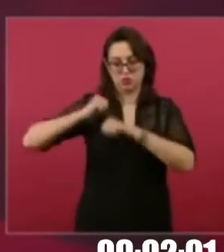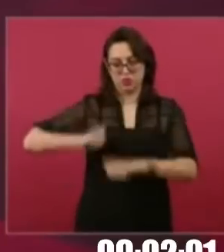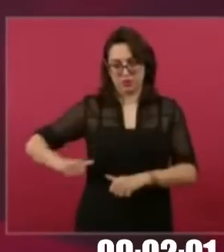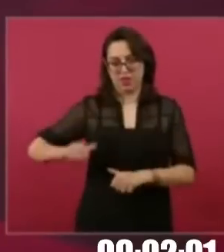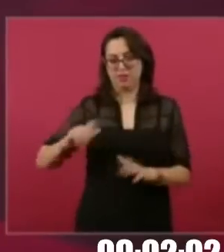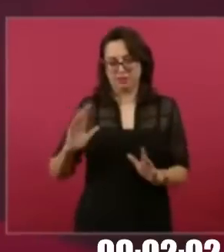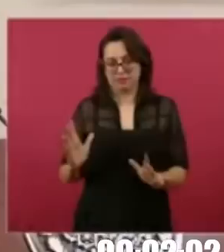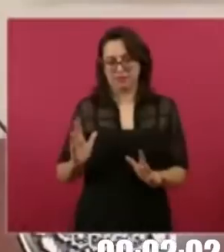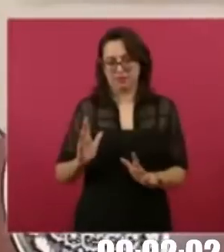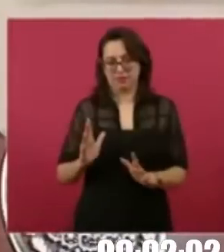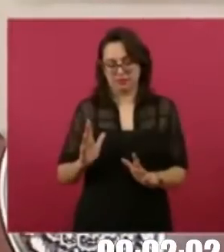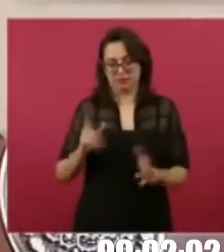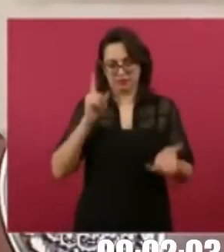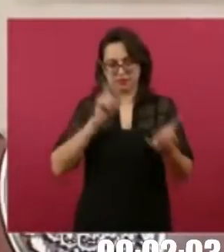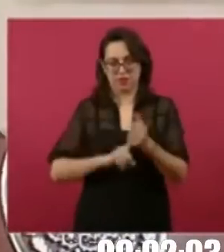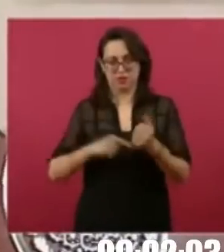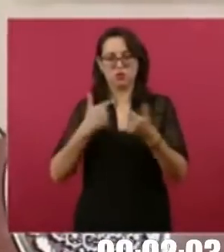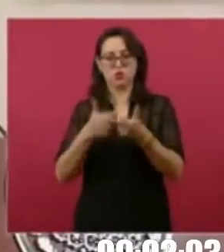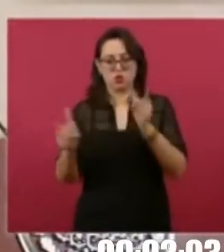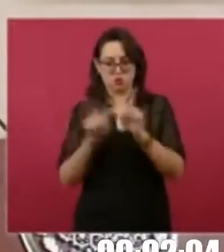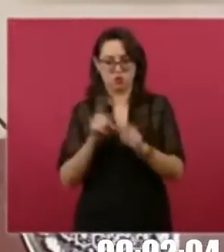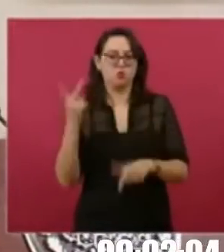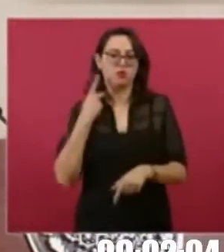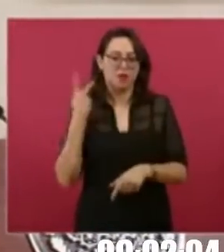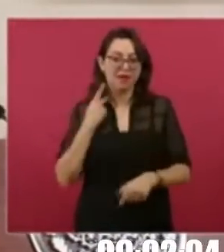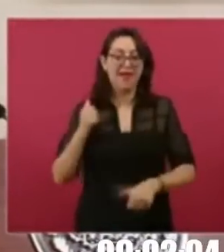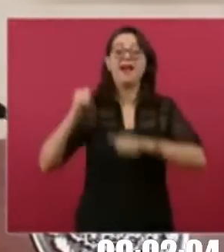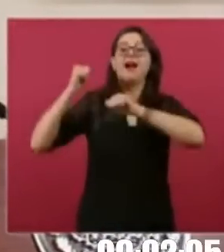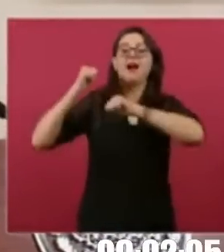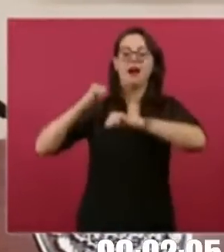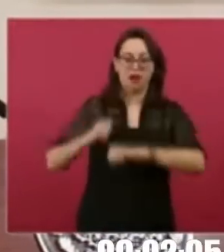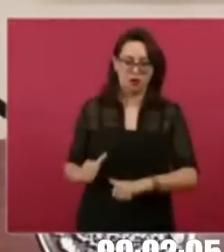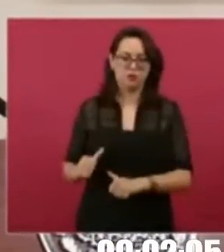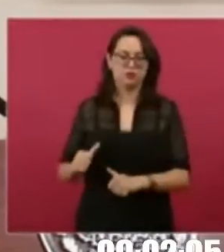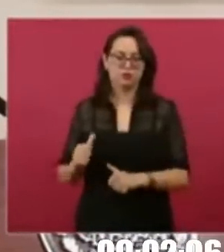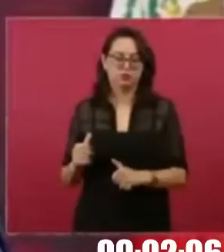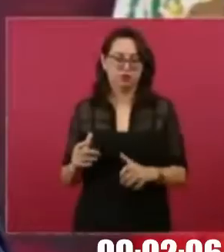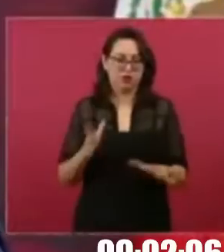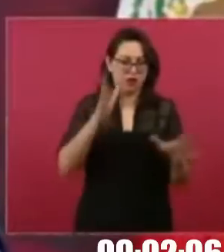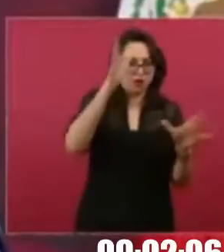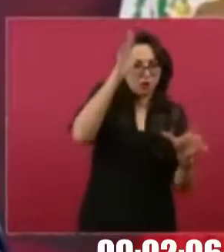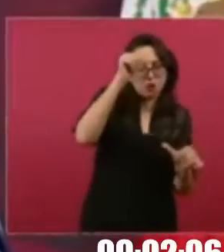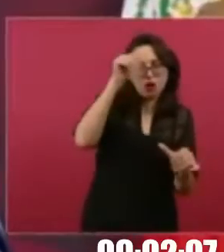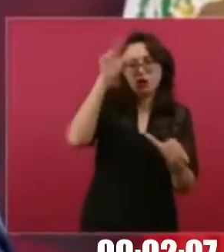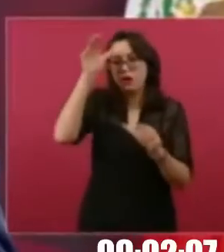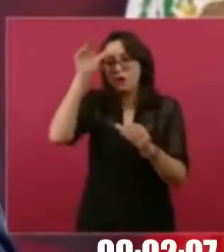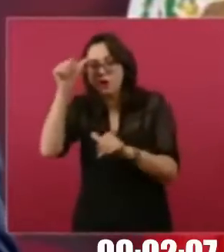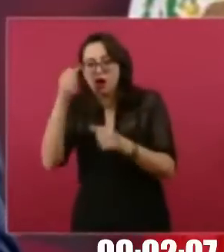arriba los jefes Imagínese